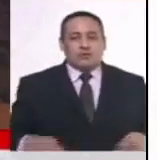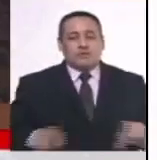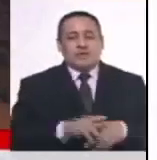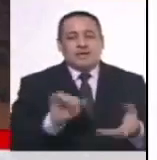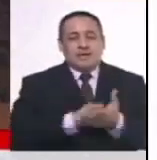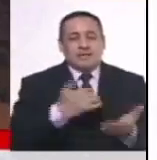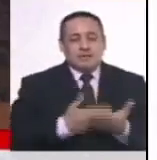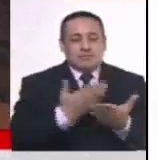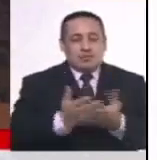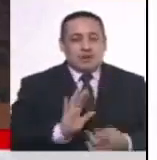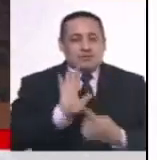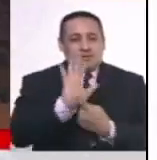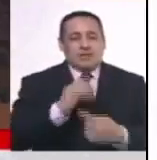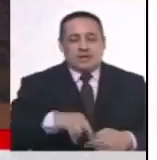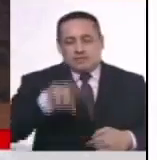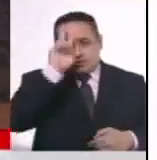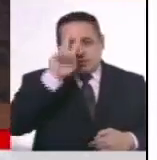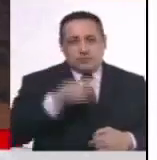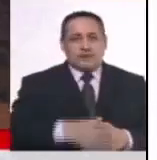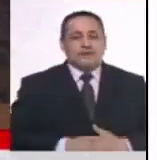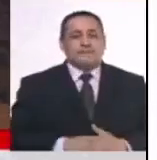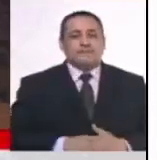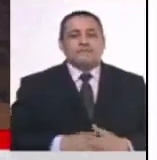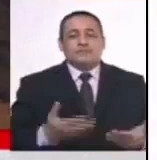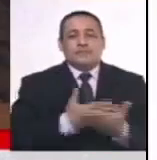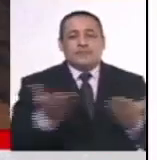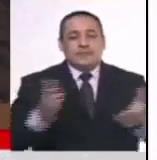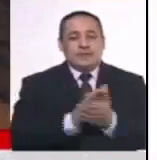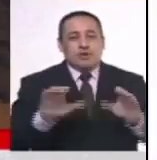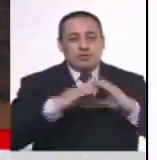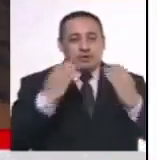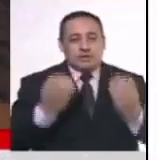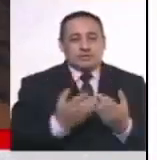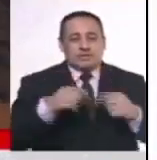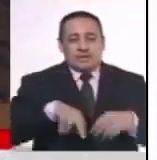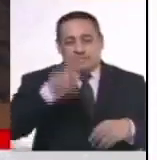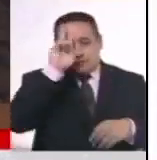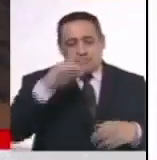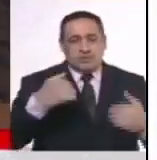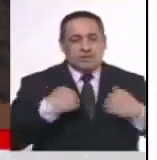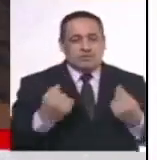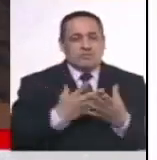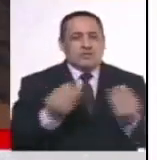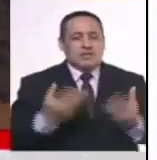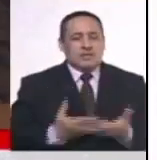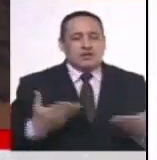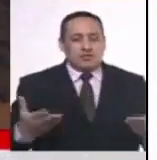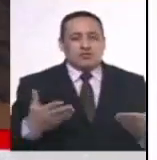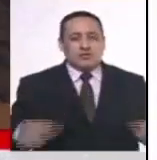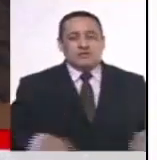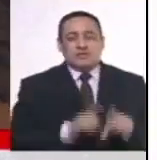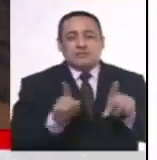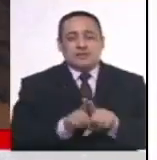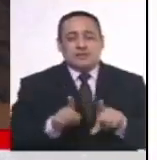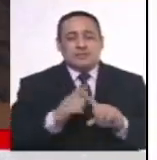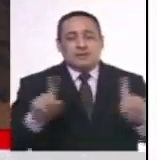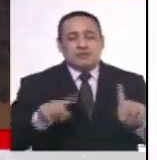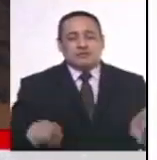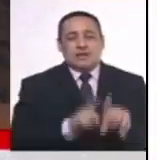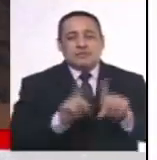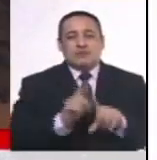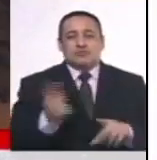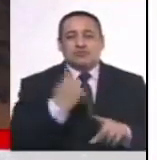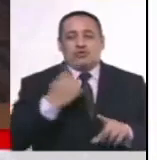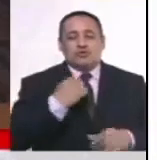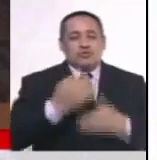deben implementarse en nuestro país. Colegas congresistas, en el Perú tenemos enormes recursos, sin embargo, solo